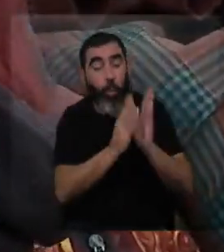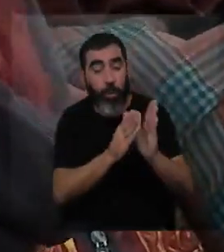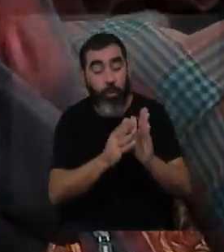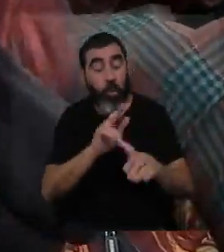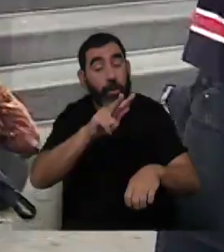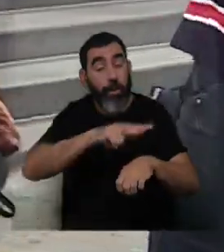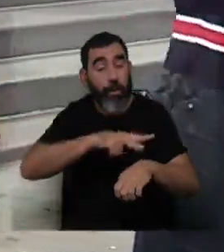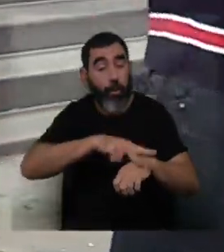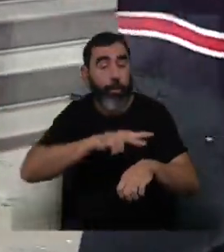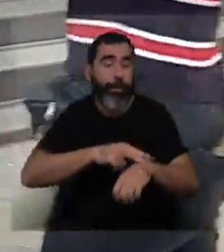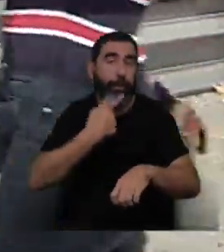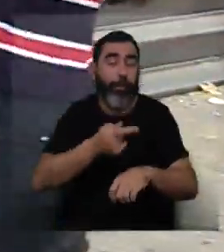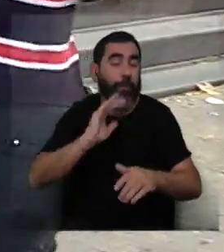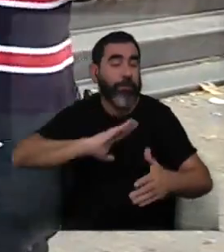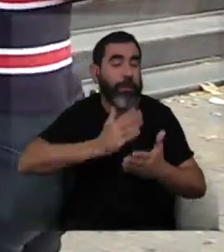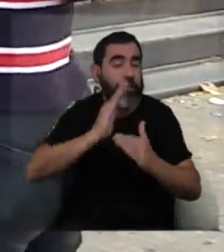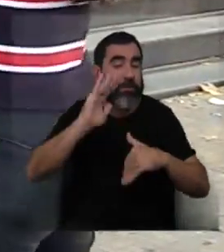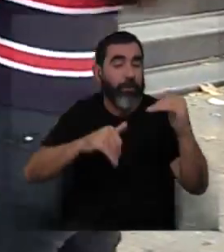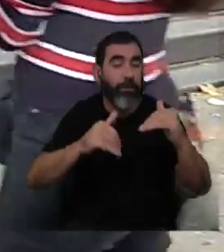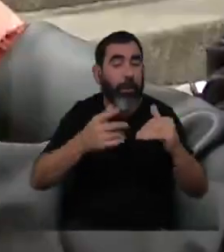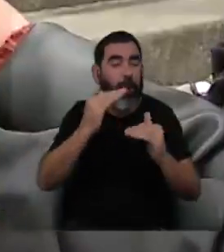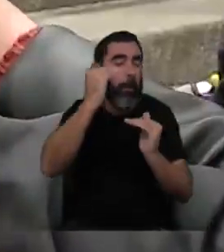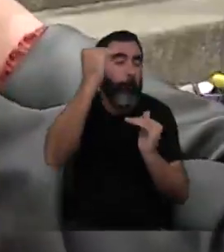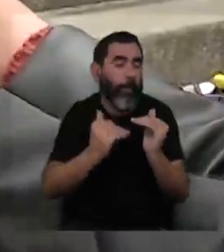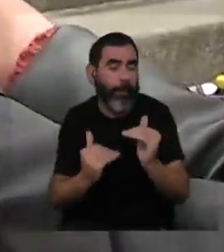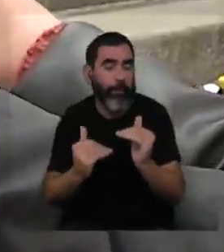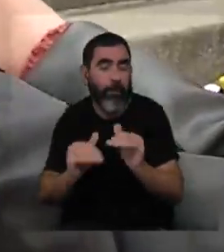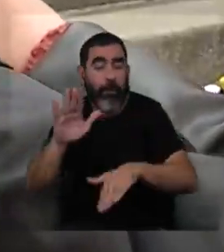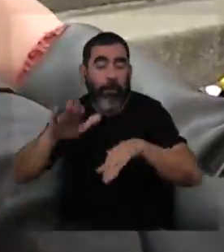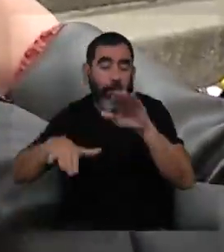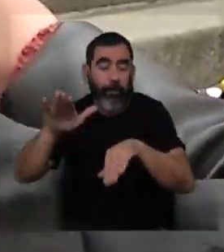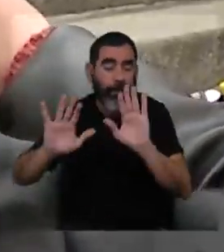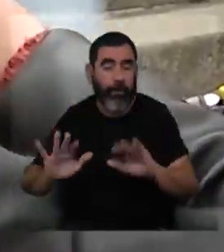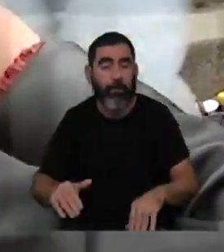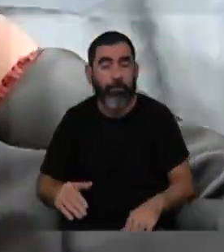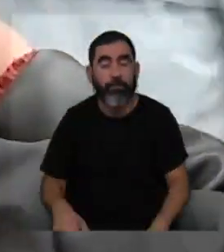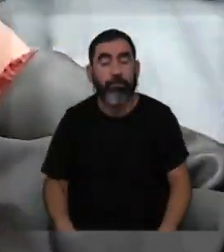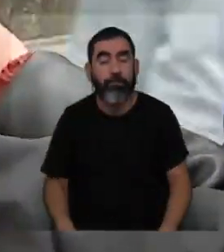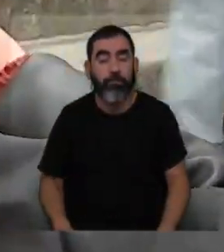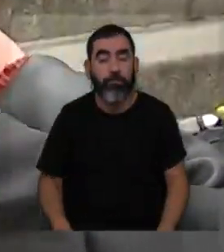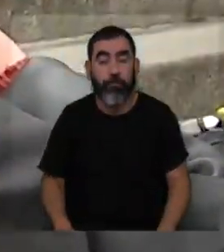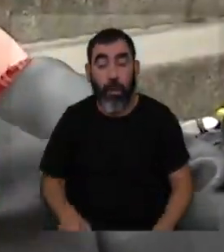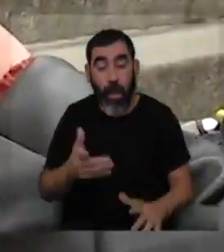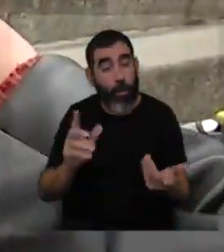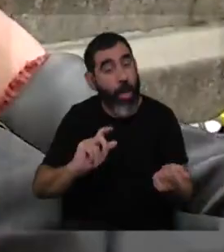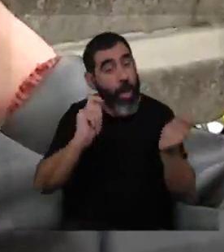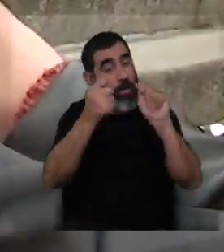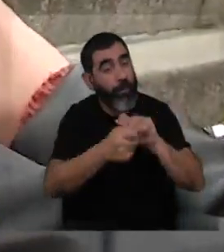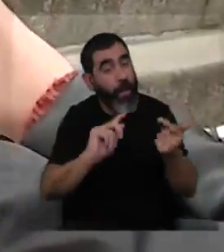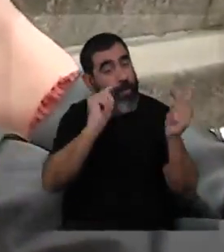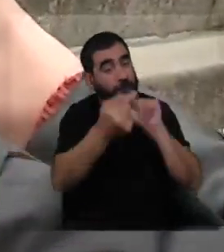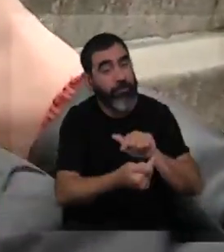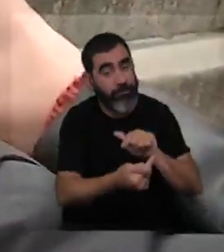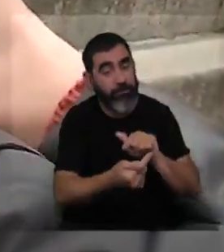ha recomendado sanciones mayores y se termina aplicando menores en función de lo que esta asesora plantea, y en este caso, con una